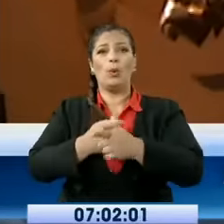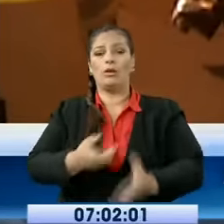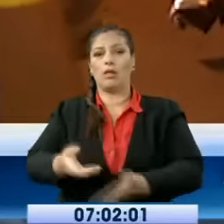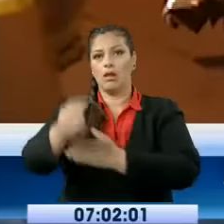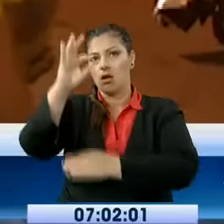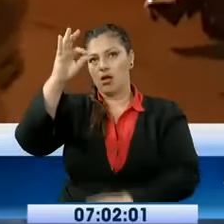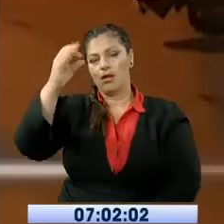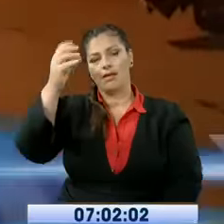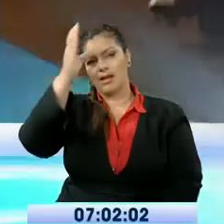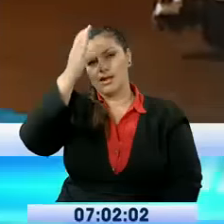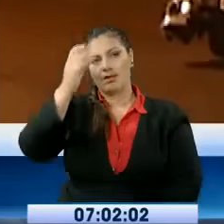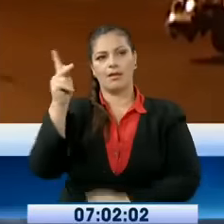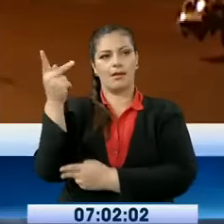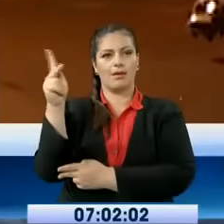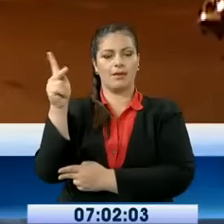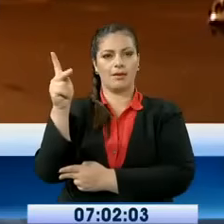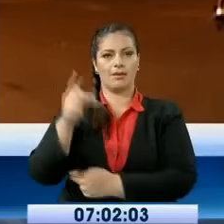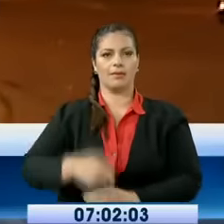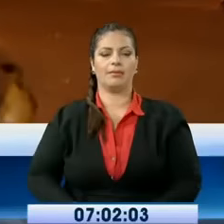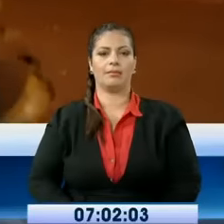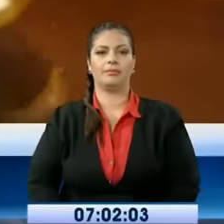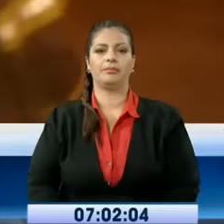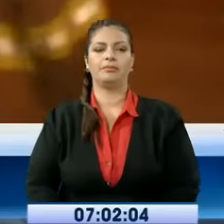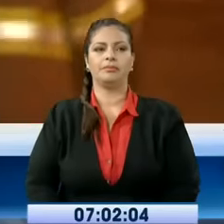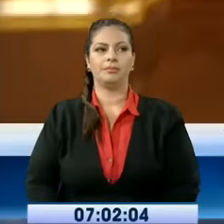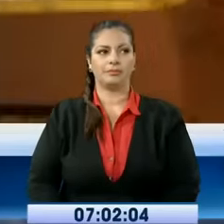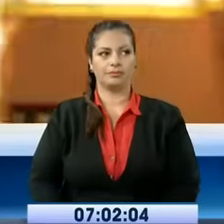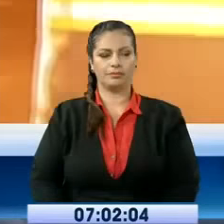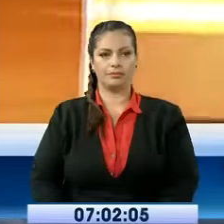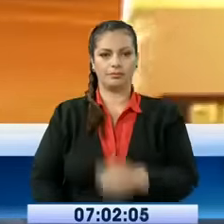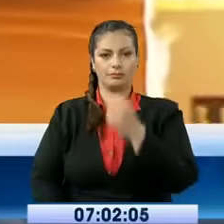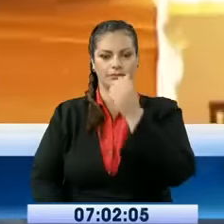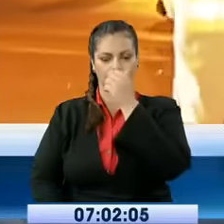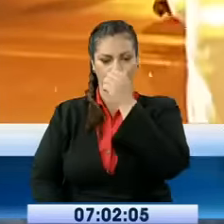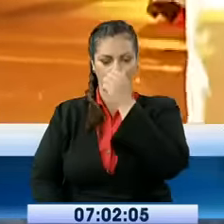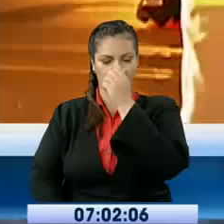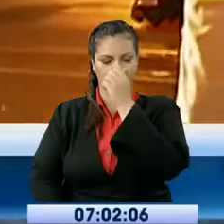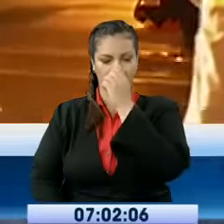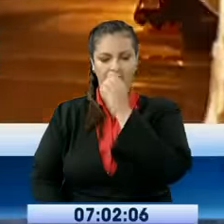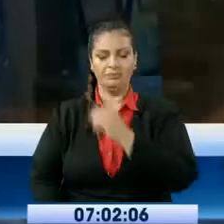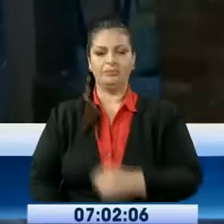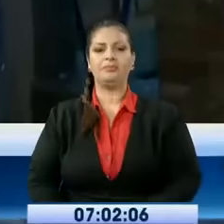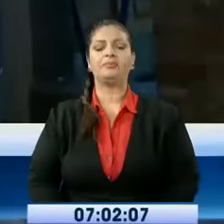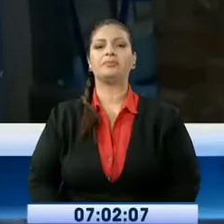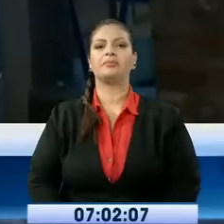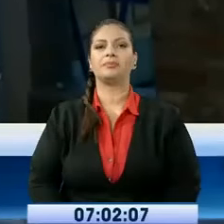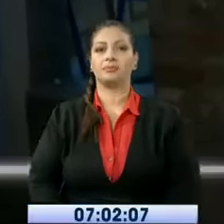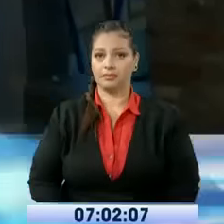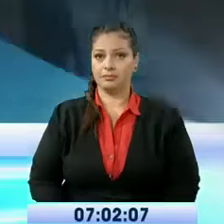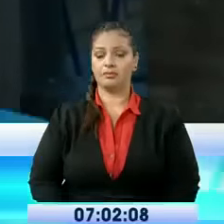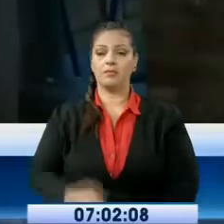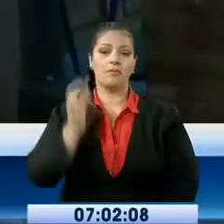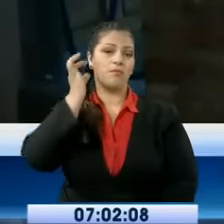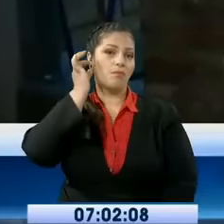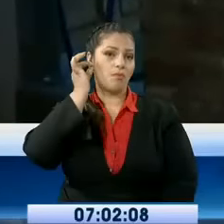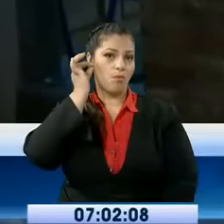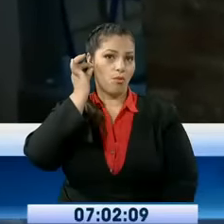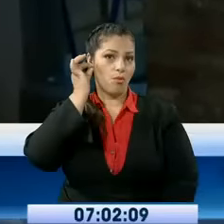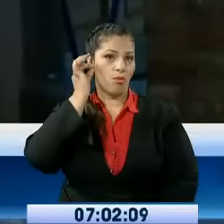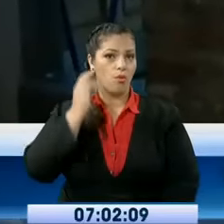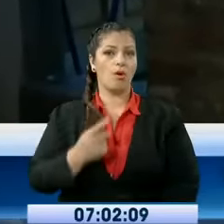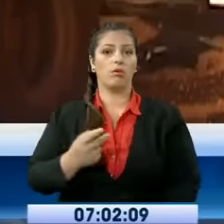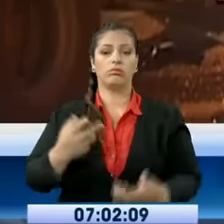atrás, la mamá, y las dos chicas adelante, una conduciendo y la otra de pasajero. Y parece que se han quedado bien dormidas porque cuando se dieron cuenta